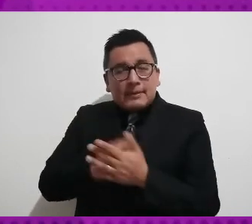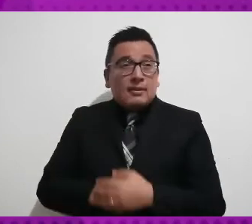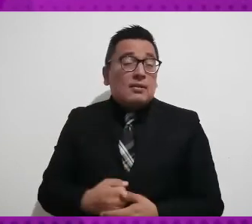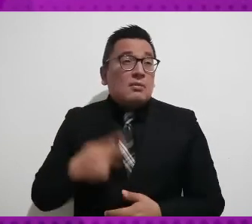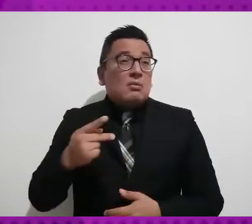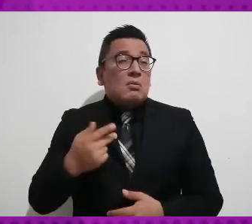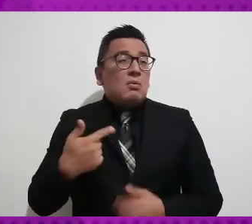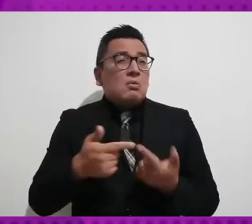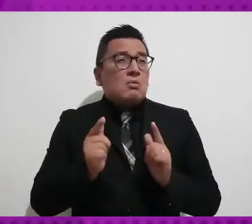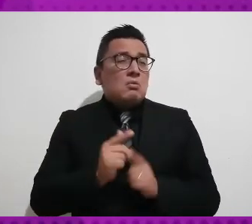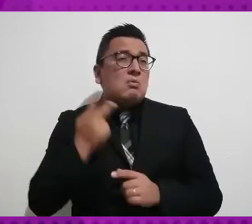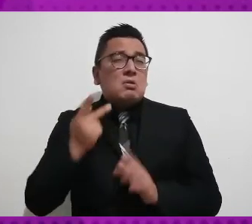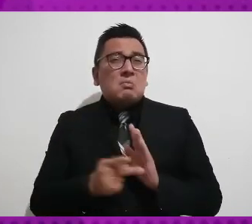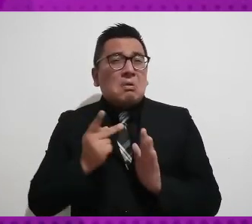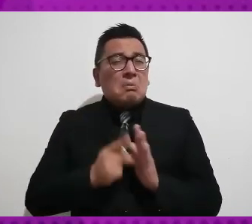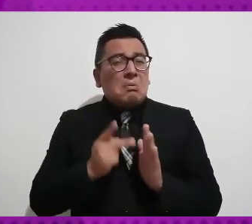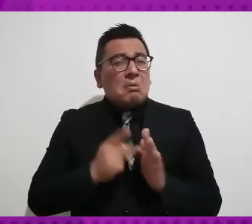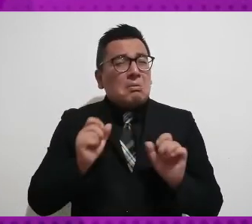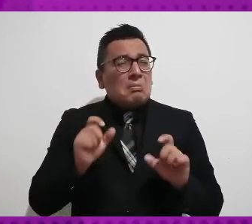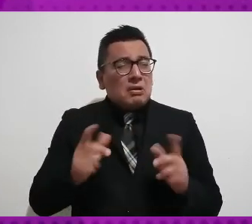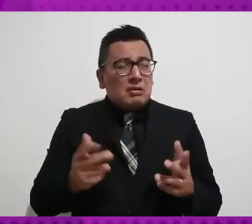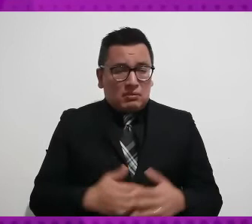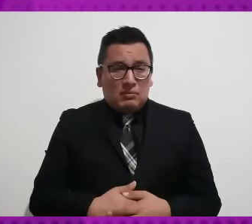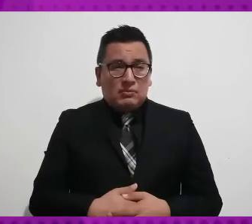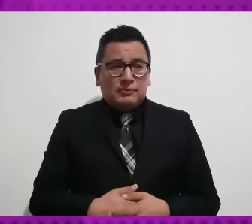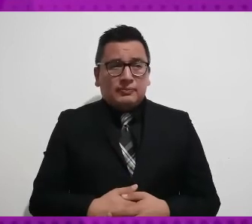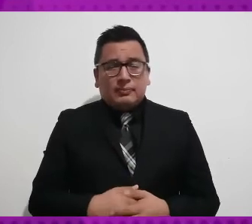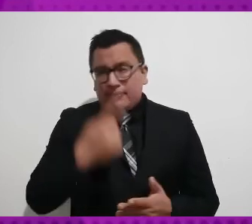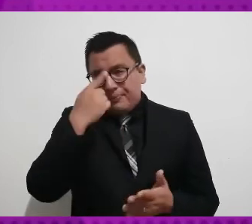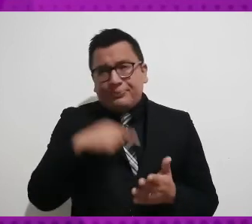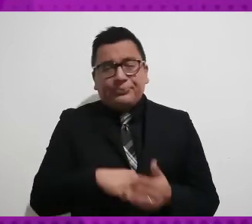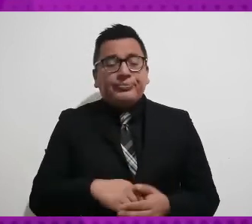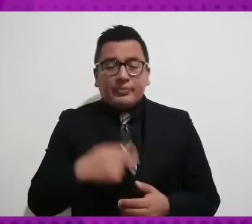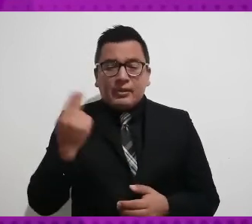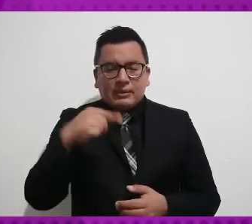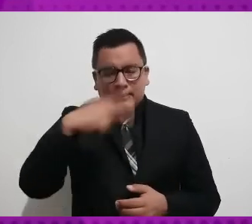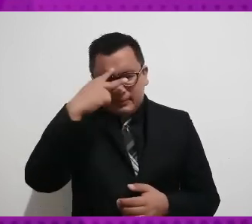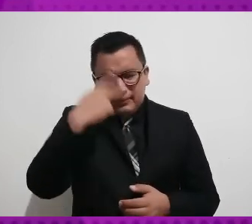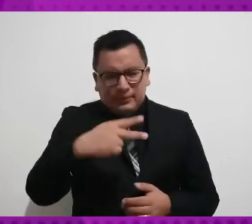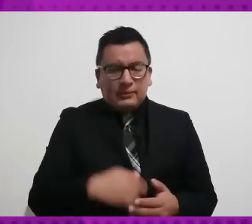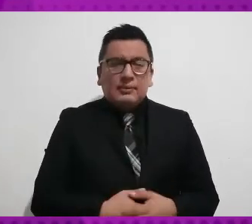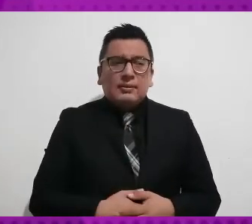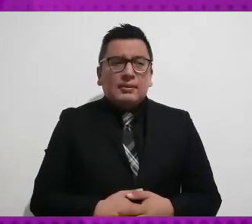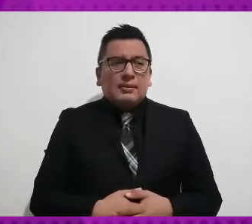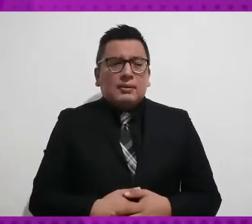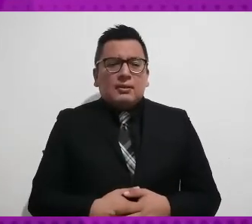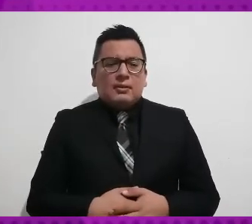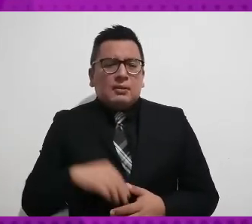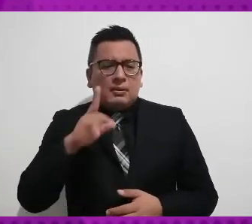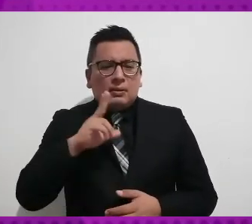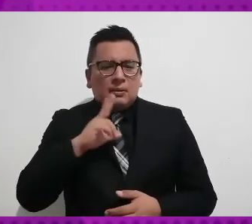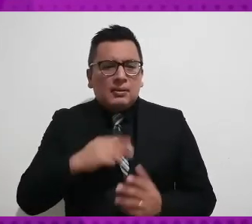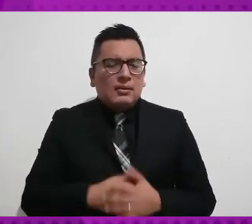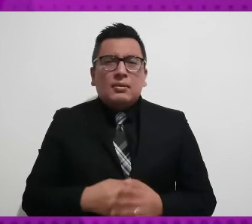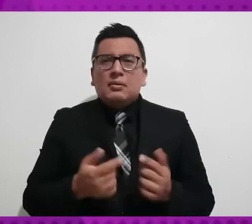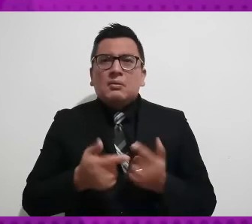recurrentes prácticas de los partidos políticos. Sí creo que necesitamos que en México surja una